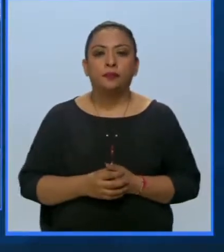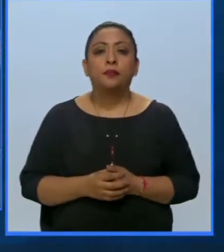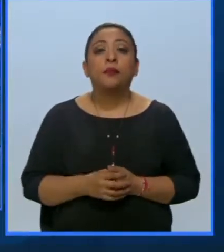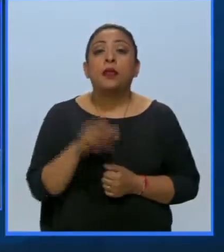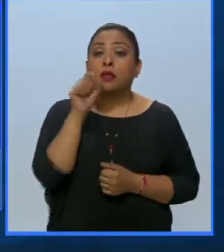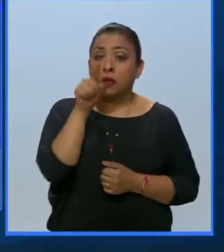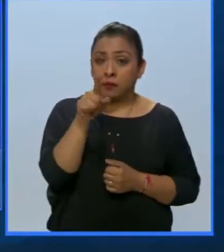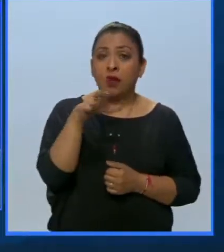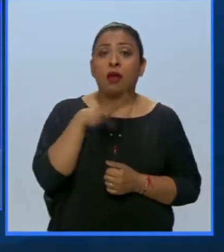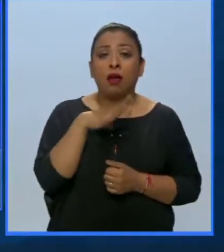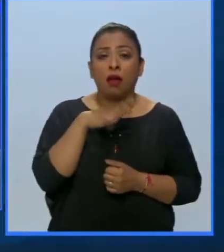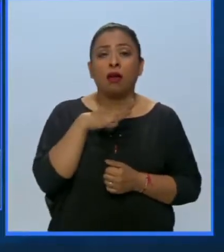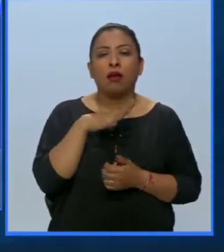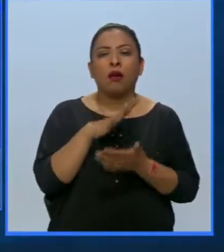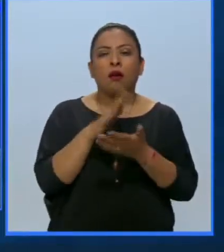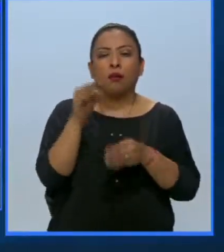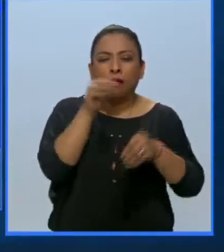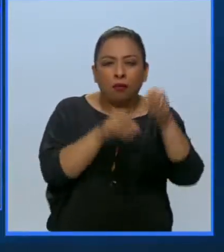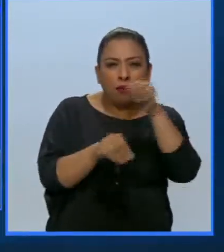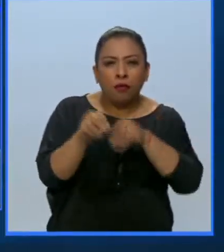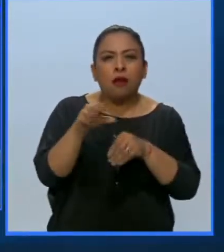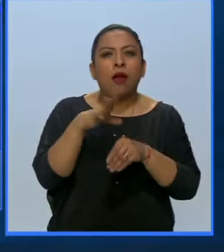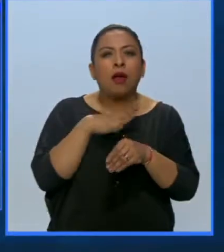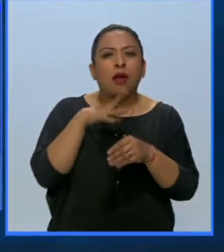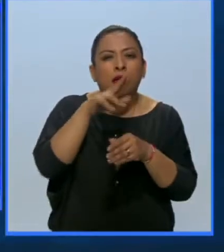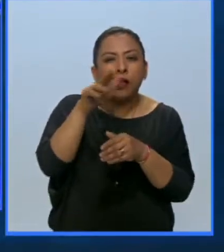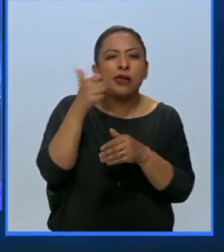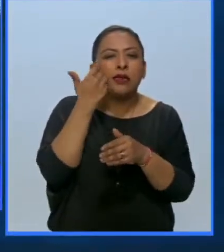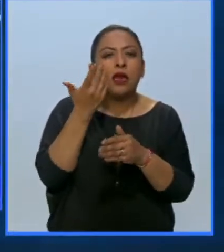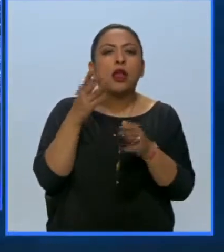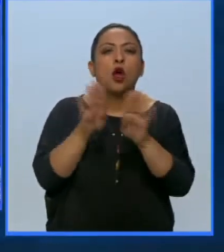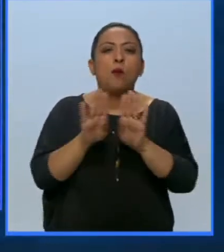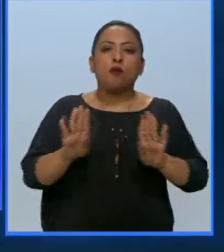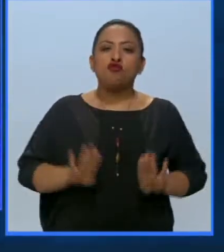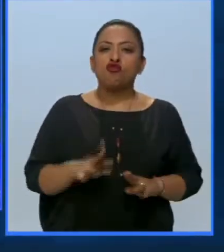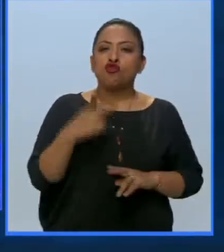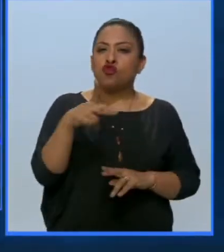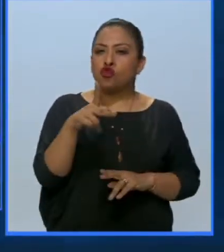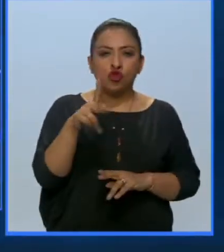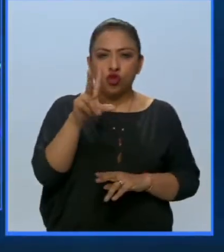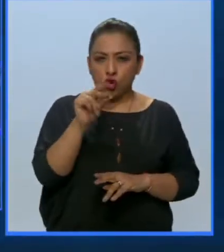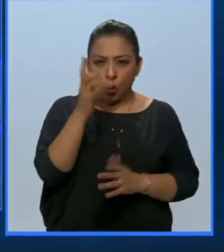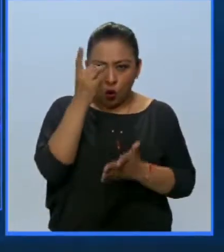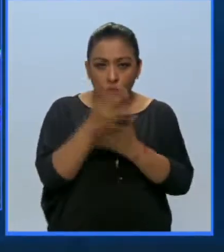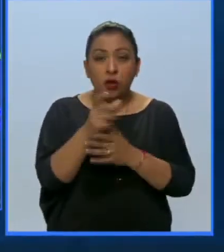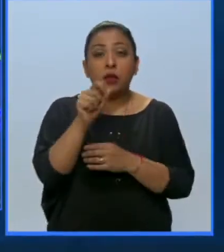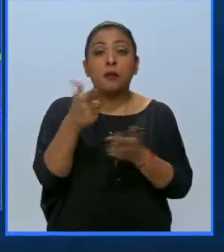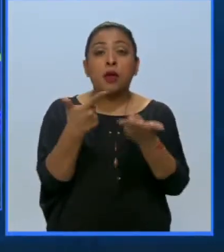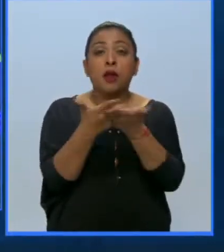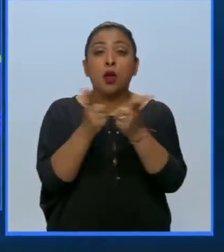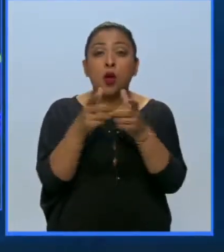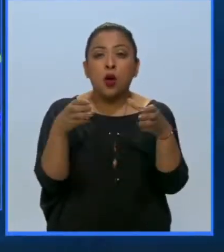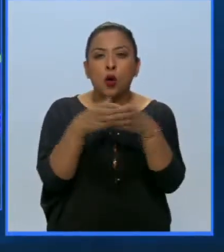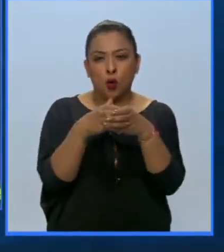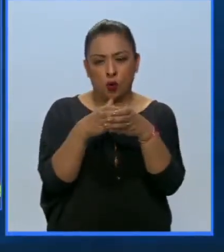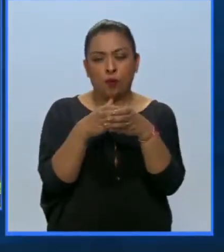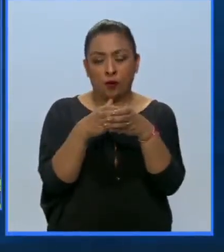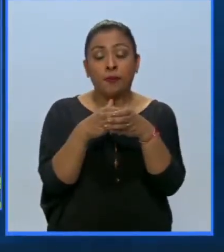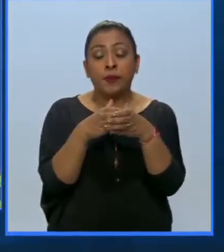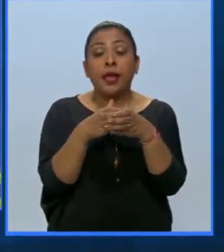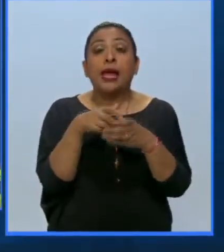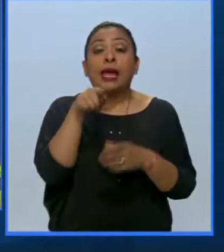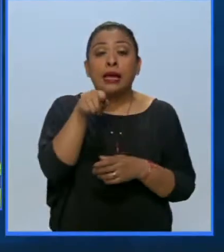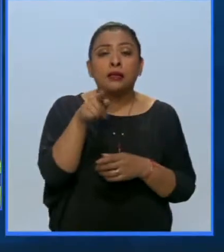Pero también A la Claire Ensemble ha apuntado a crear no solo un estilo propio, sino hasta un género que llaman post-Rigaudon, pero